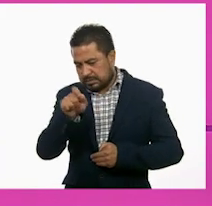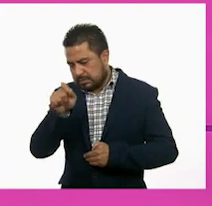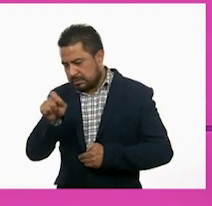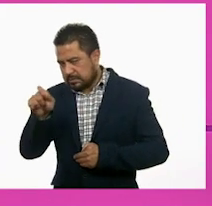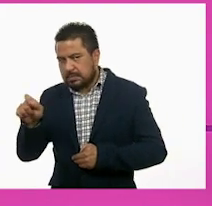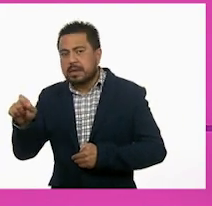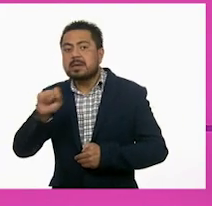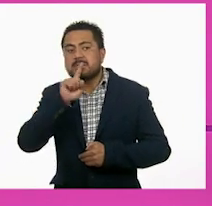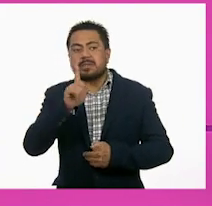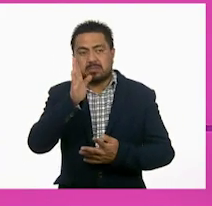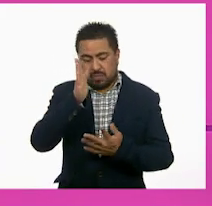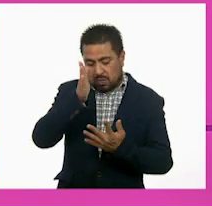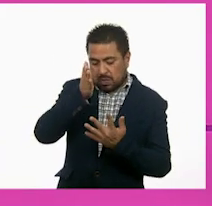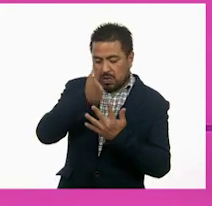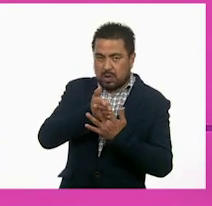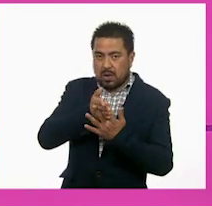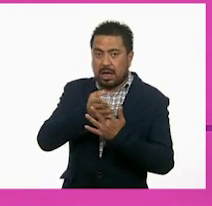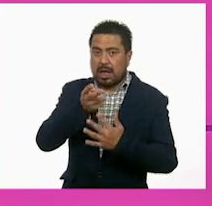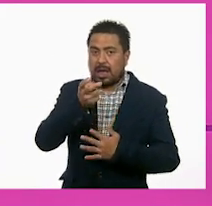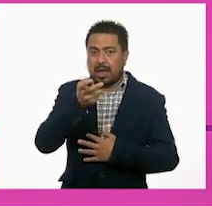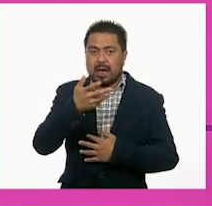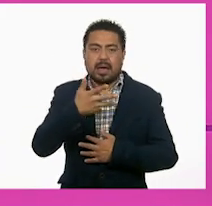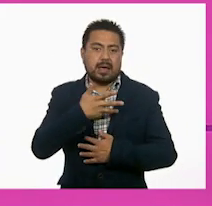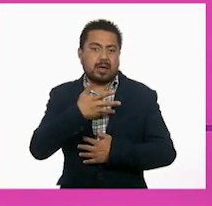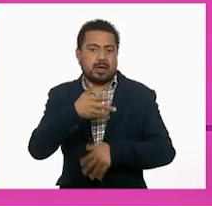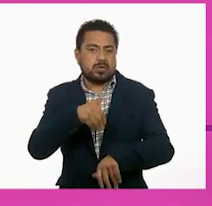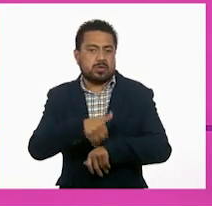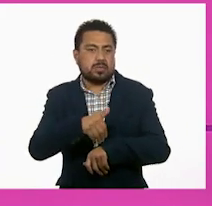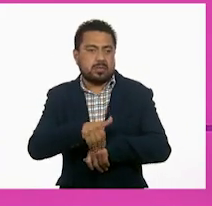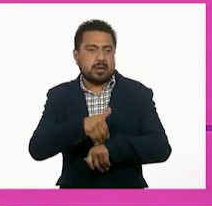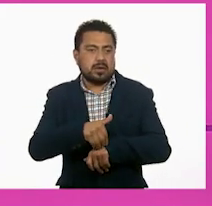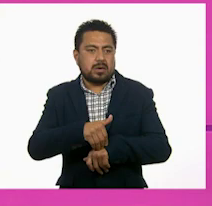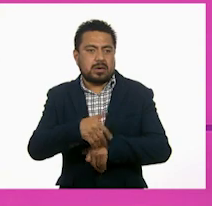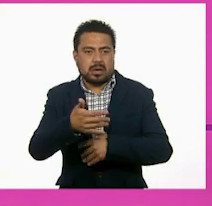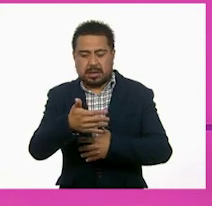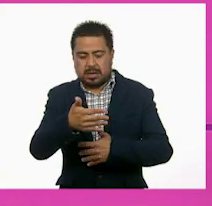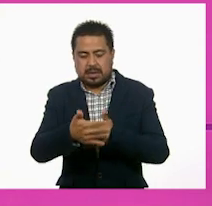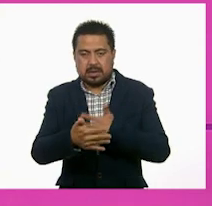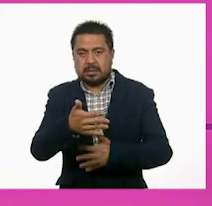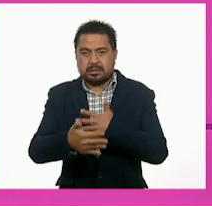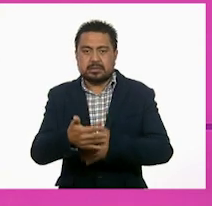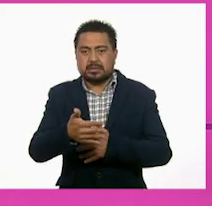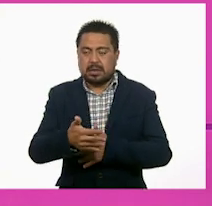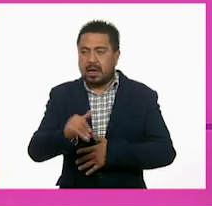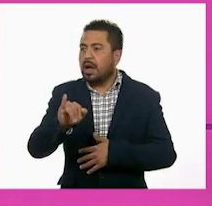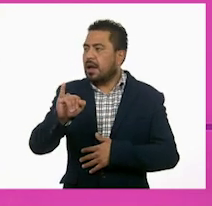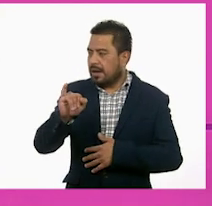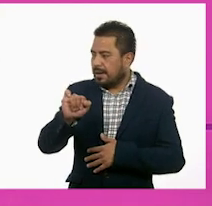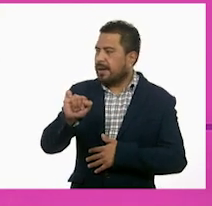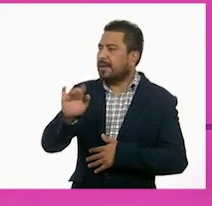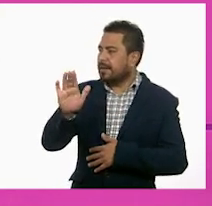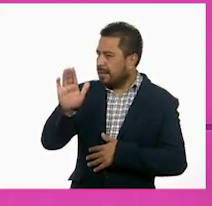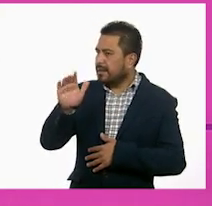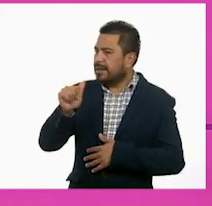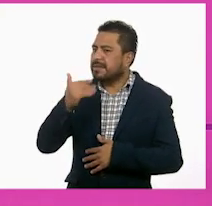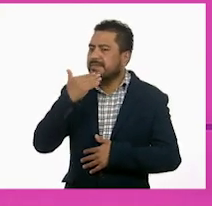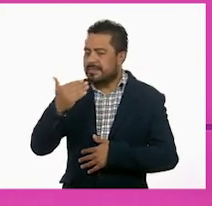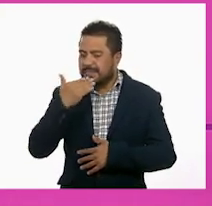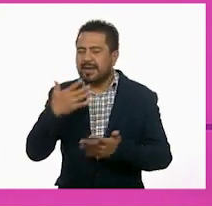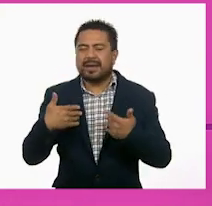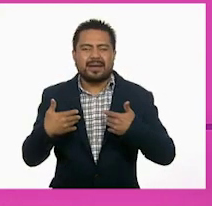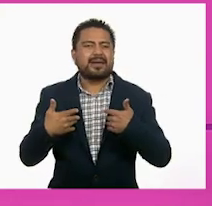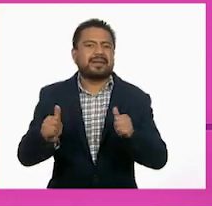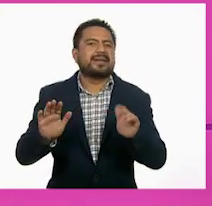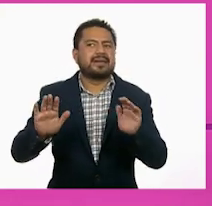mitad estaría ubicado el número 15. ¿De acuerdo? Muy bien, maestro, ya